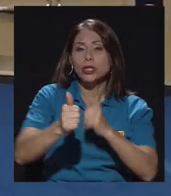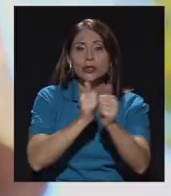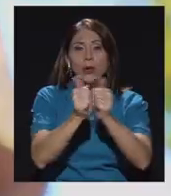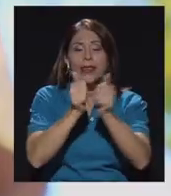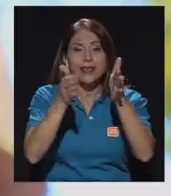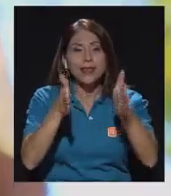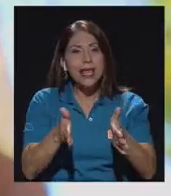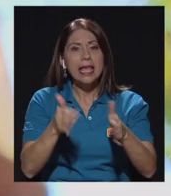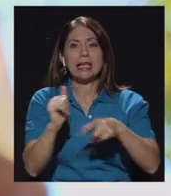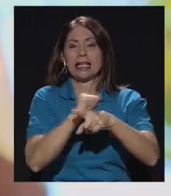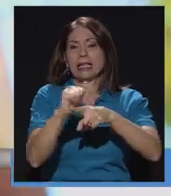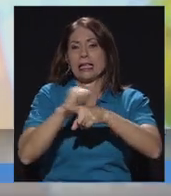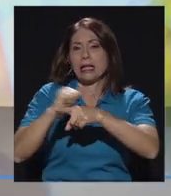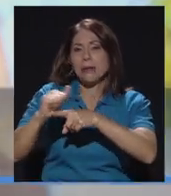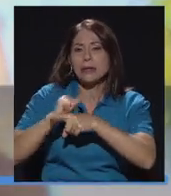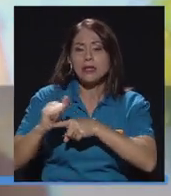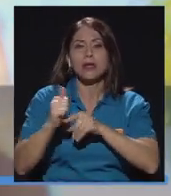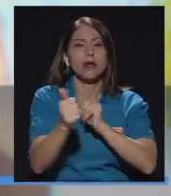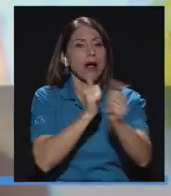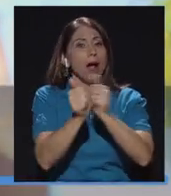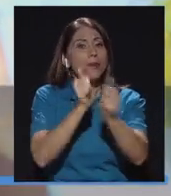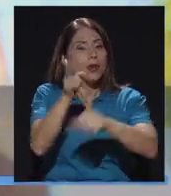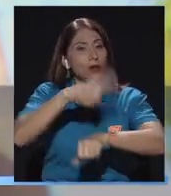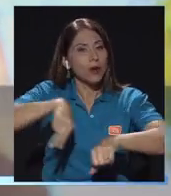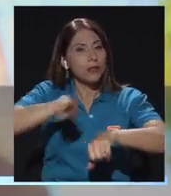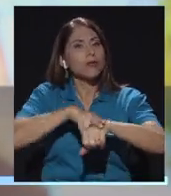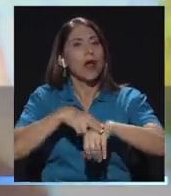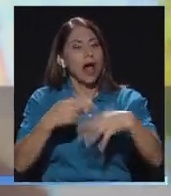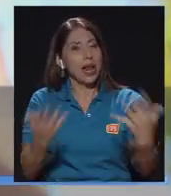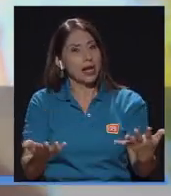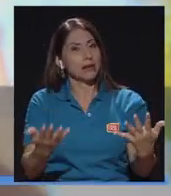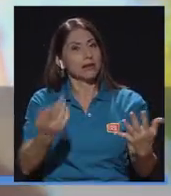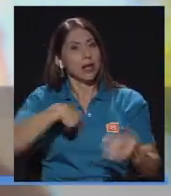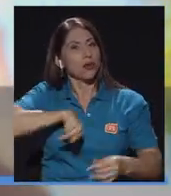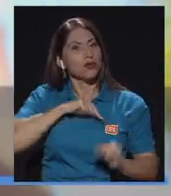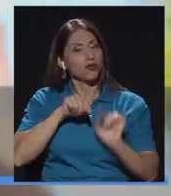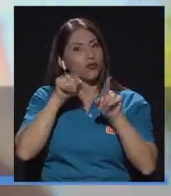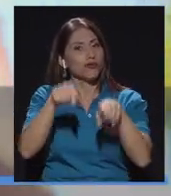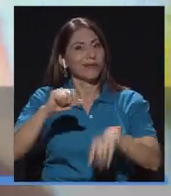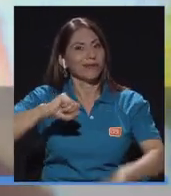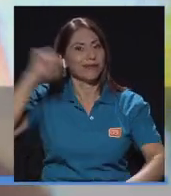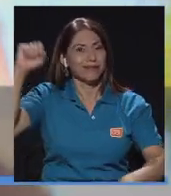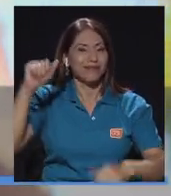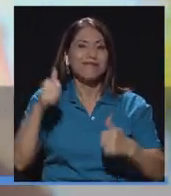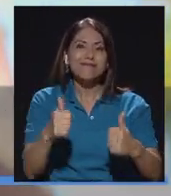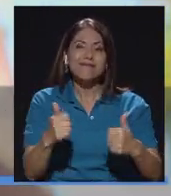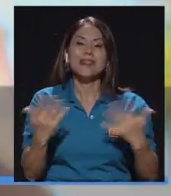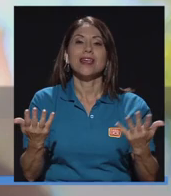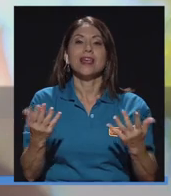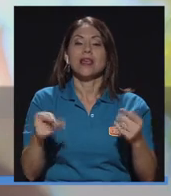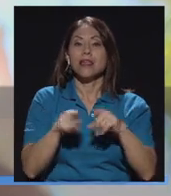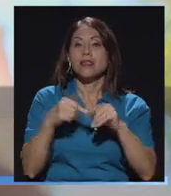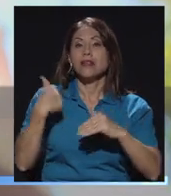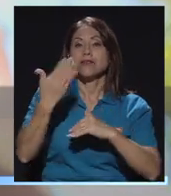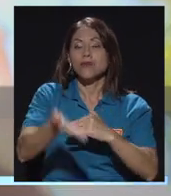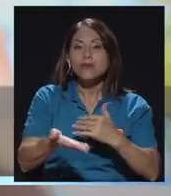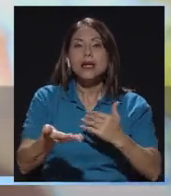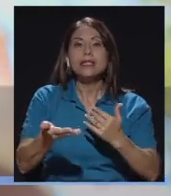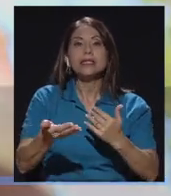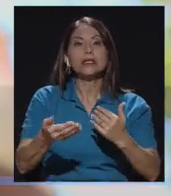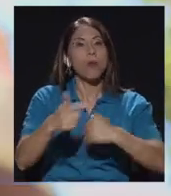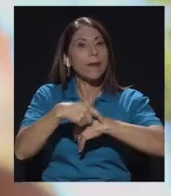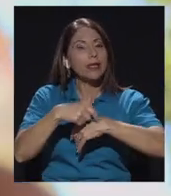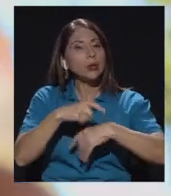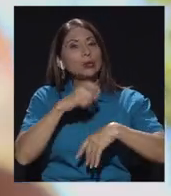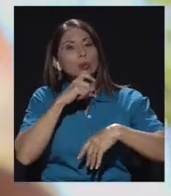entrenamientos, el campeonato nacional al que teníamos que asistir, que por dicha de lo ganamos, y después entramos en la etapa crítica